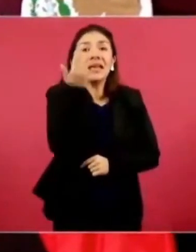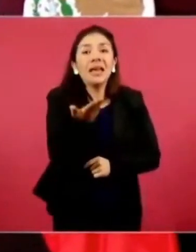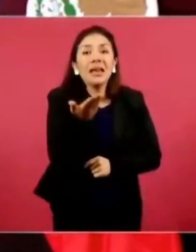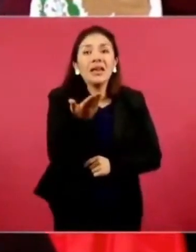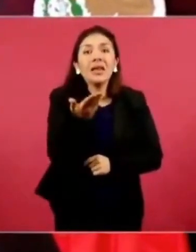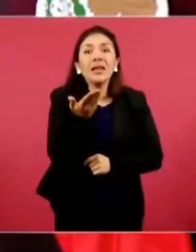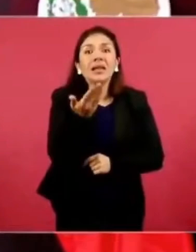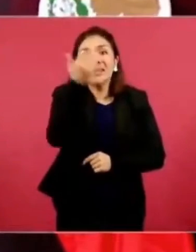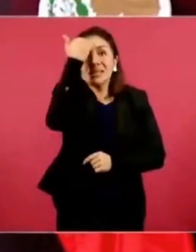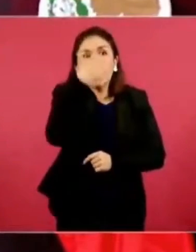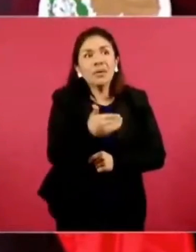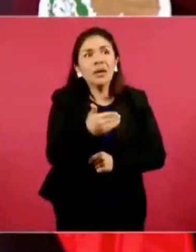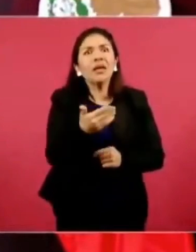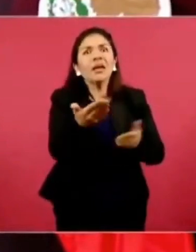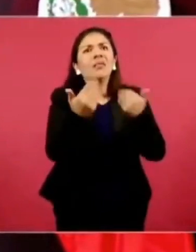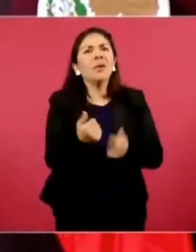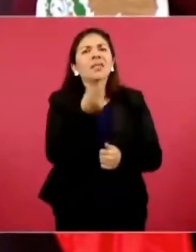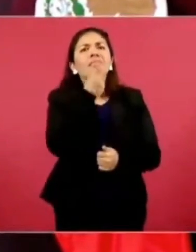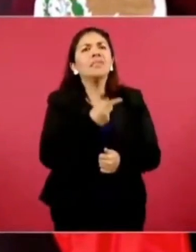es saber, dime,